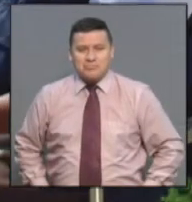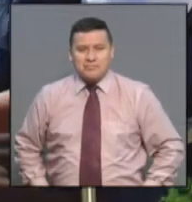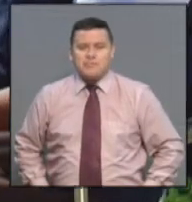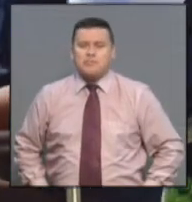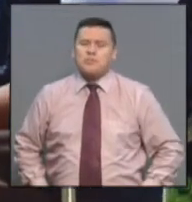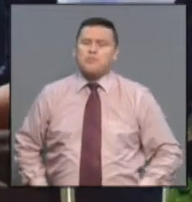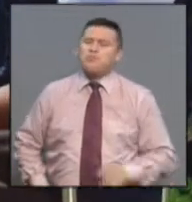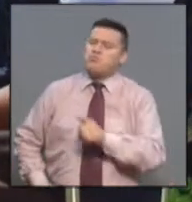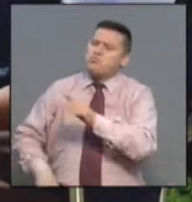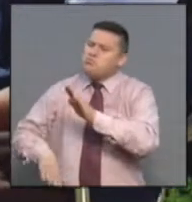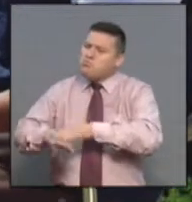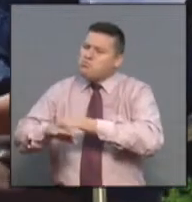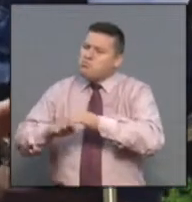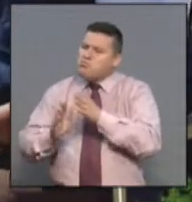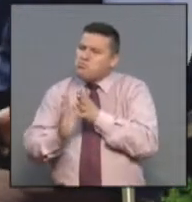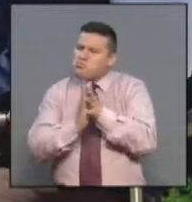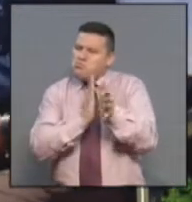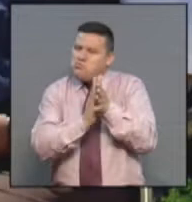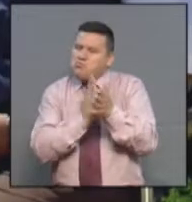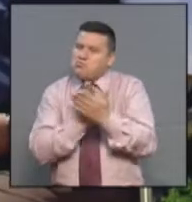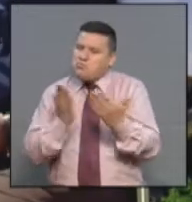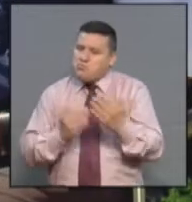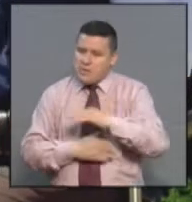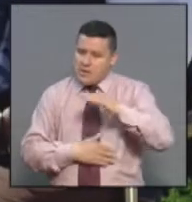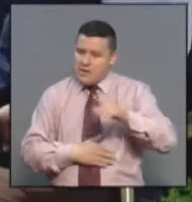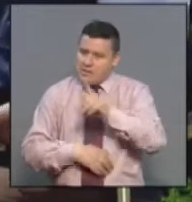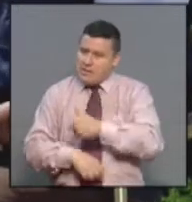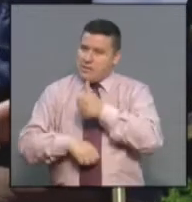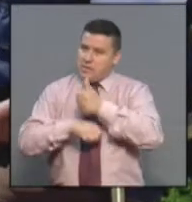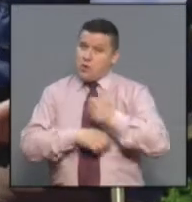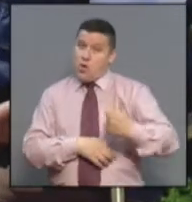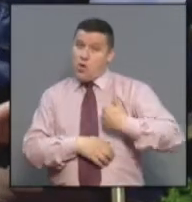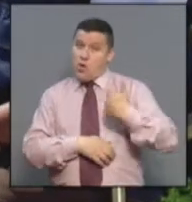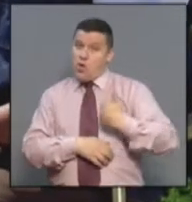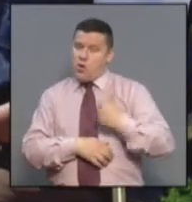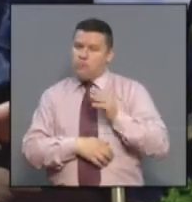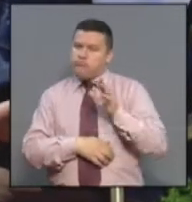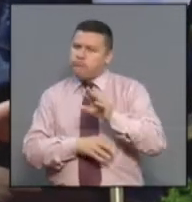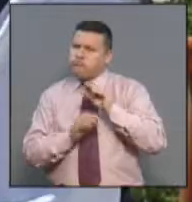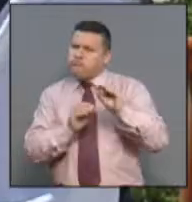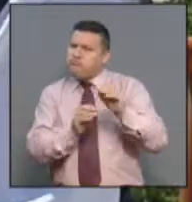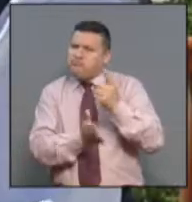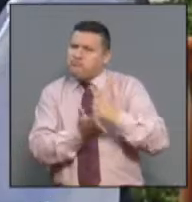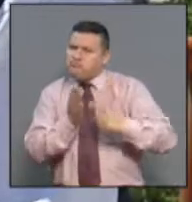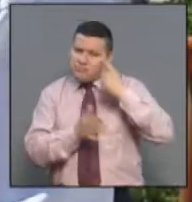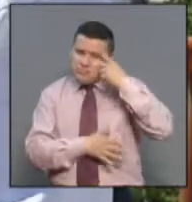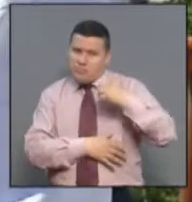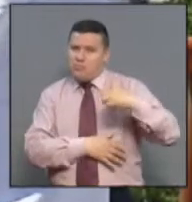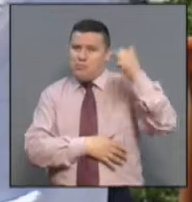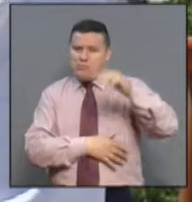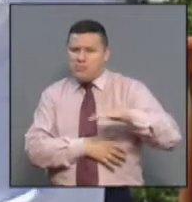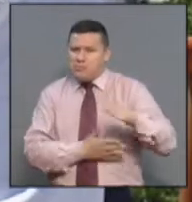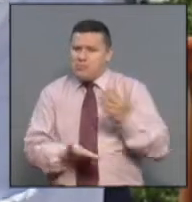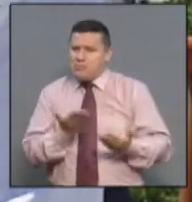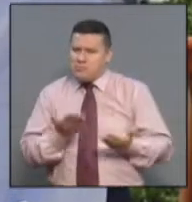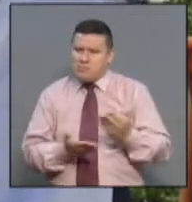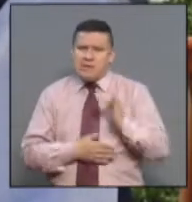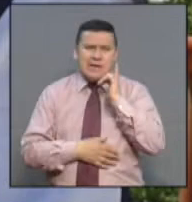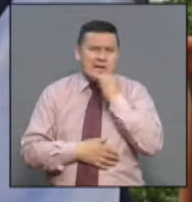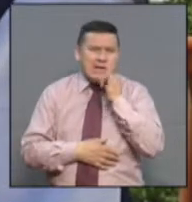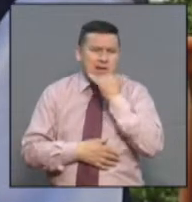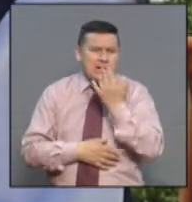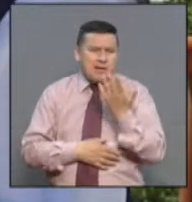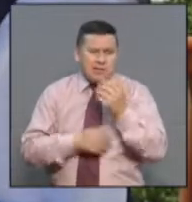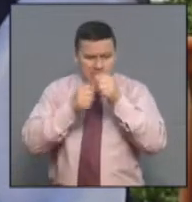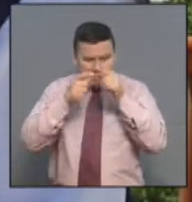Bueno, ¿cuál es el mensaje que tiene la directora de la territorial Antioquia Chocó para toda esta juventud, para todos estos profesionales que hoy en día quizás se cometen muchos errores